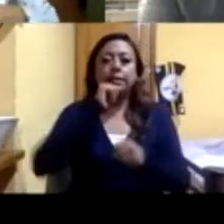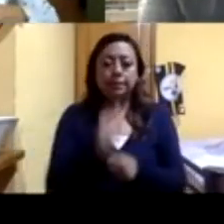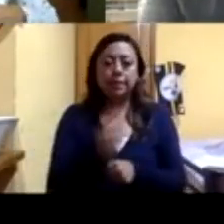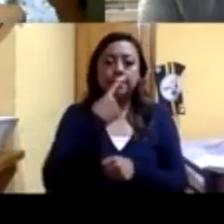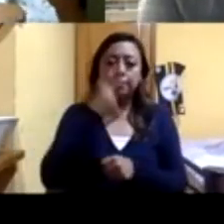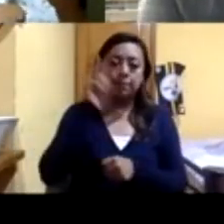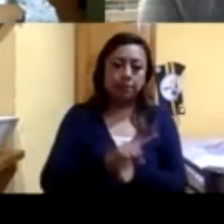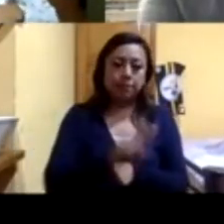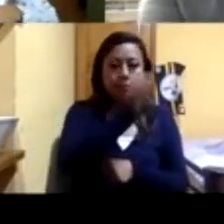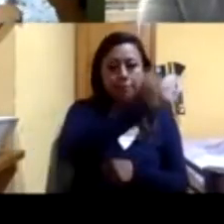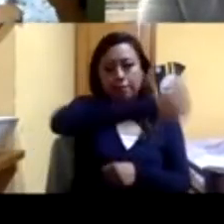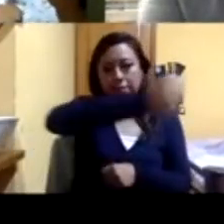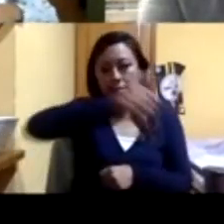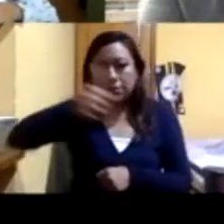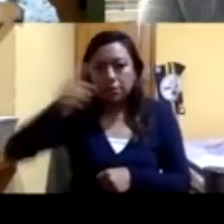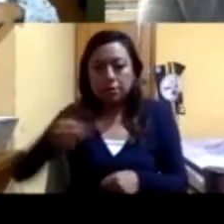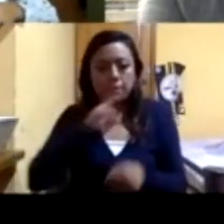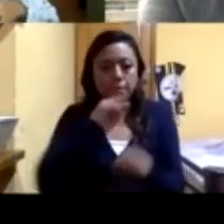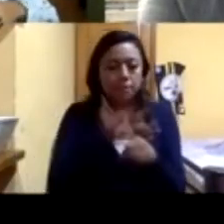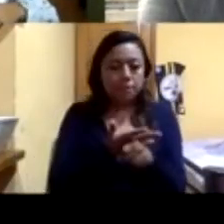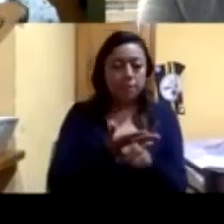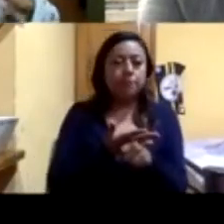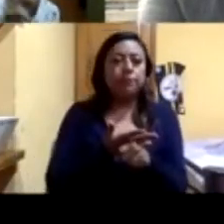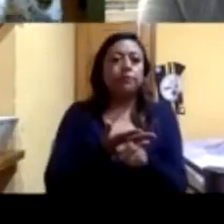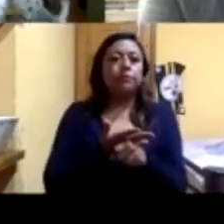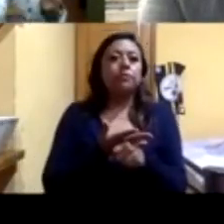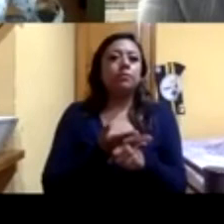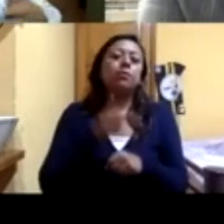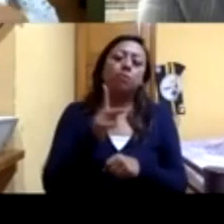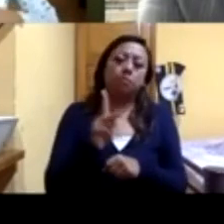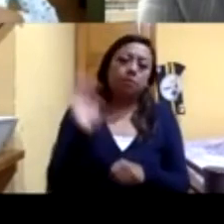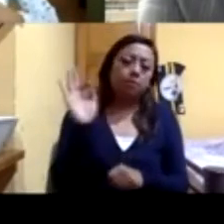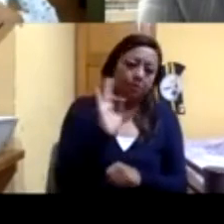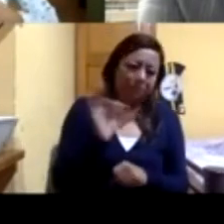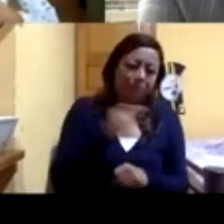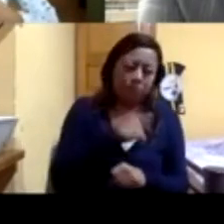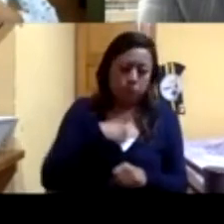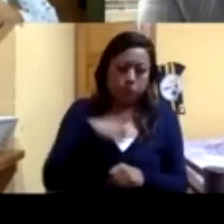sujeto obligado en su momento, pero digamos, de manera